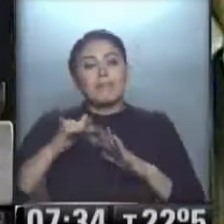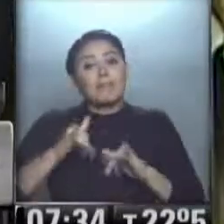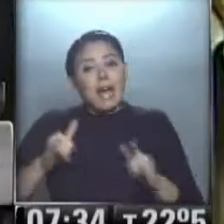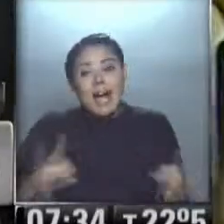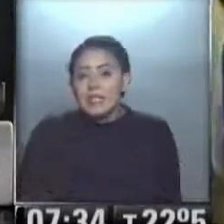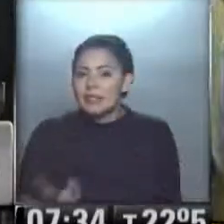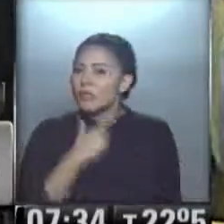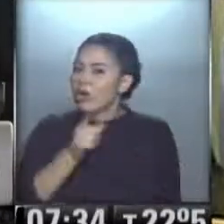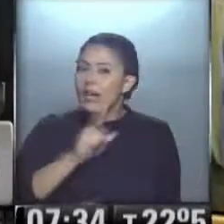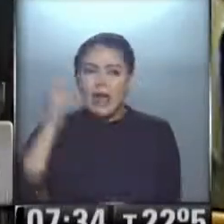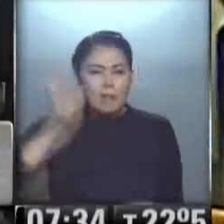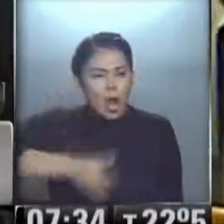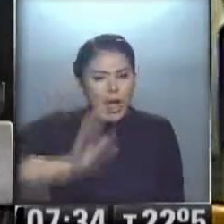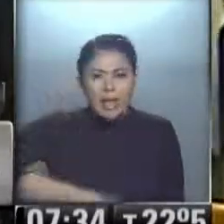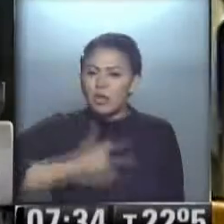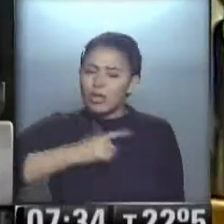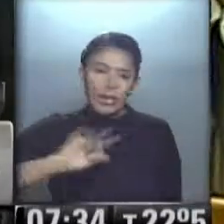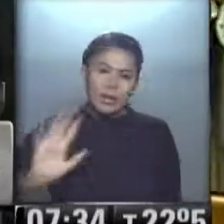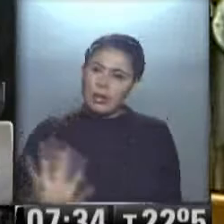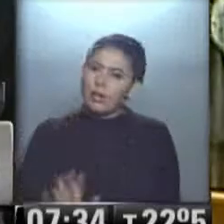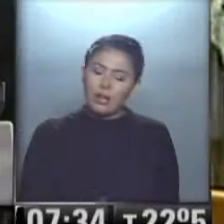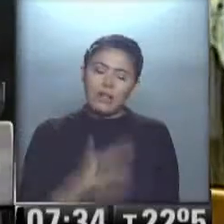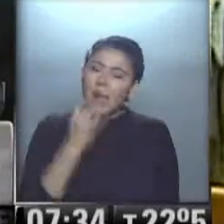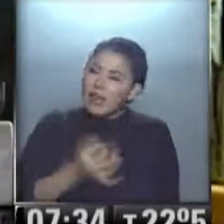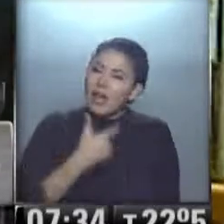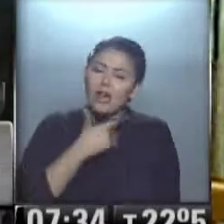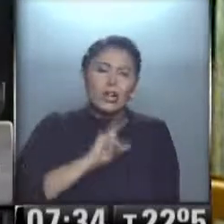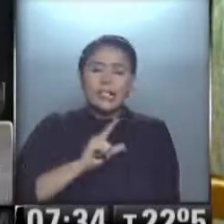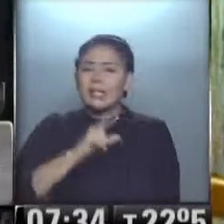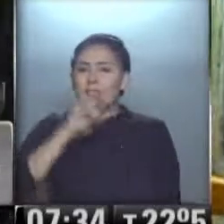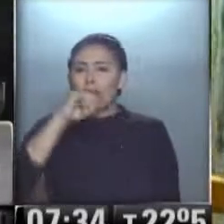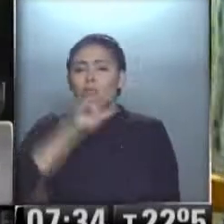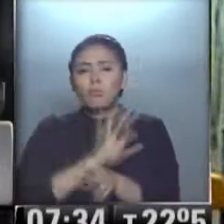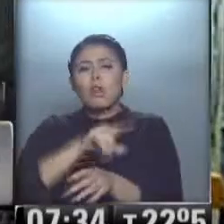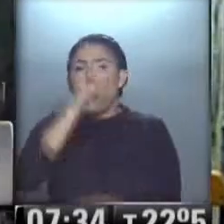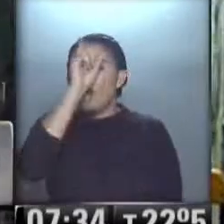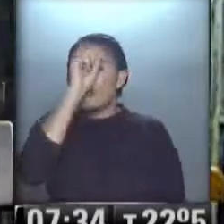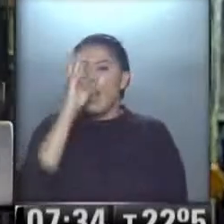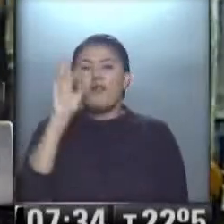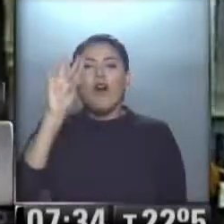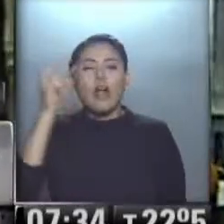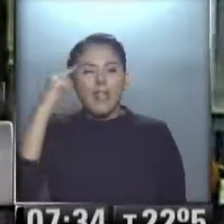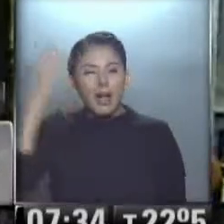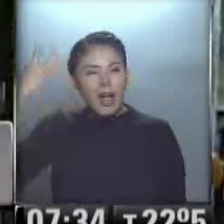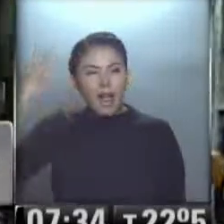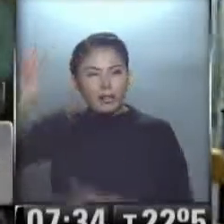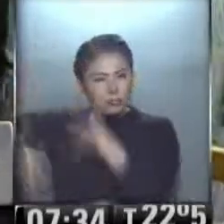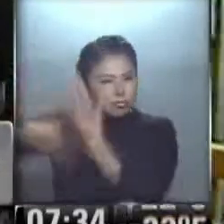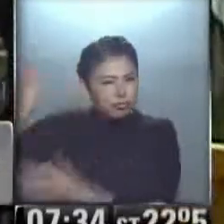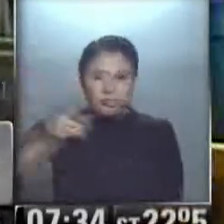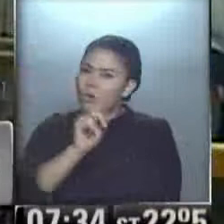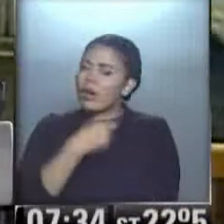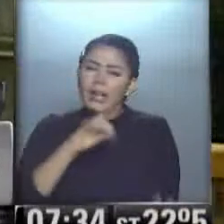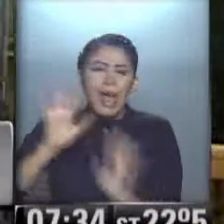que no lleguemos a la violencia. No, sinceramente no queremos un borda más. Nosotros queremos que esto se solucione de la